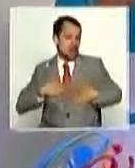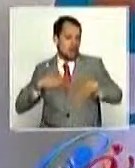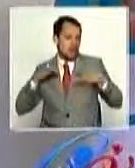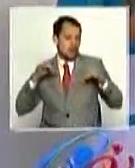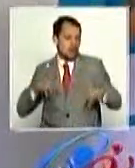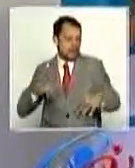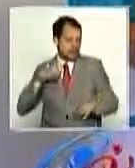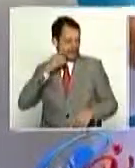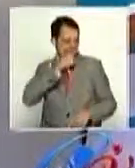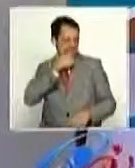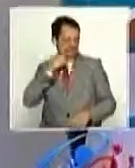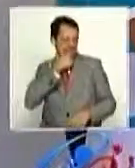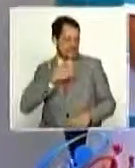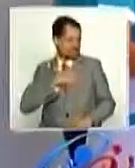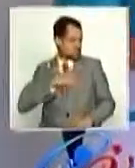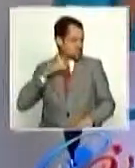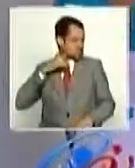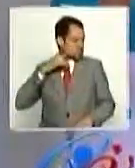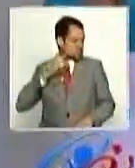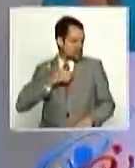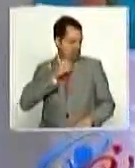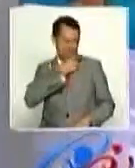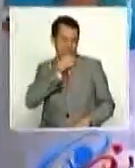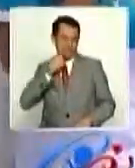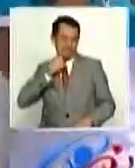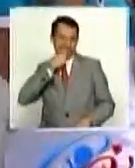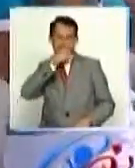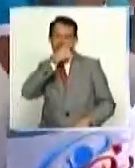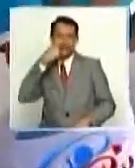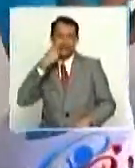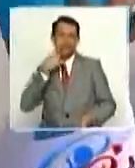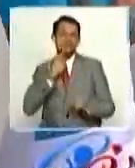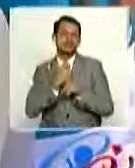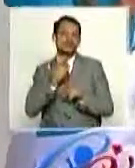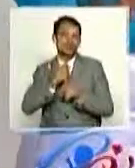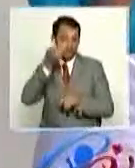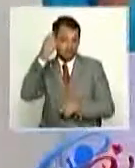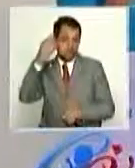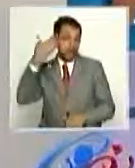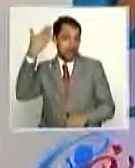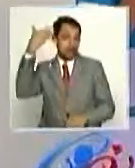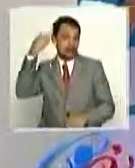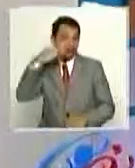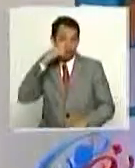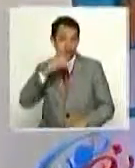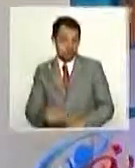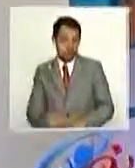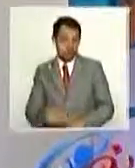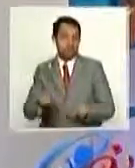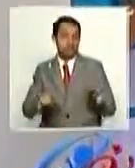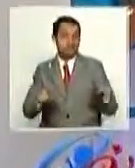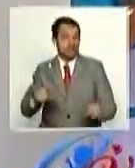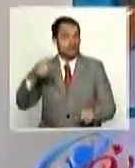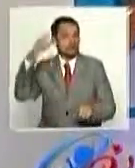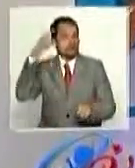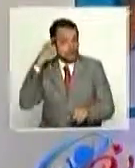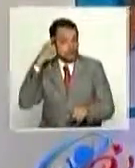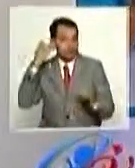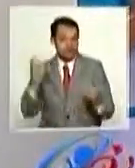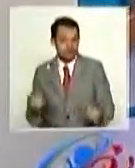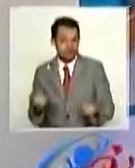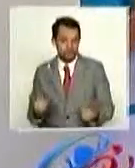el sonido, por la historia de trauma anterior. Los pacientes además son reacios porque vienen a